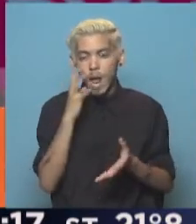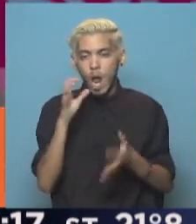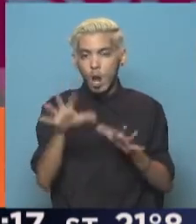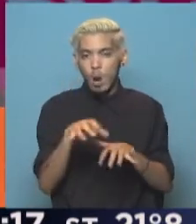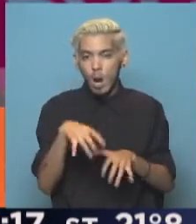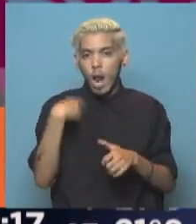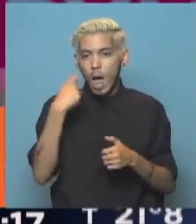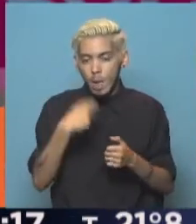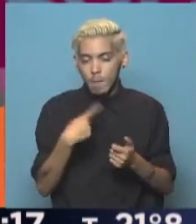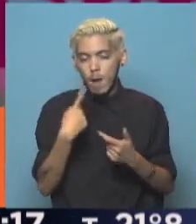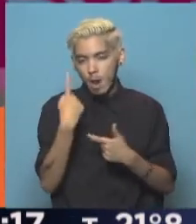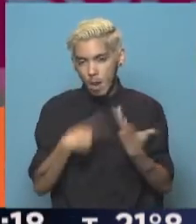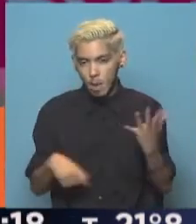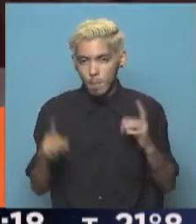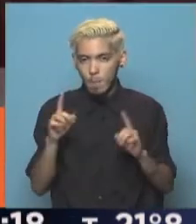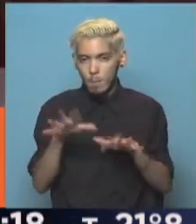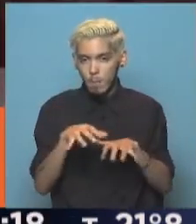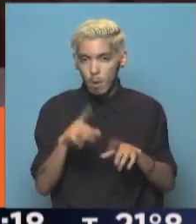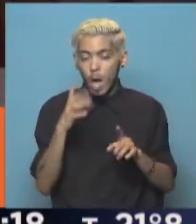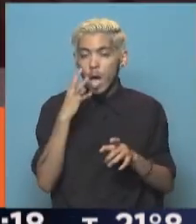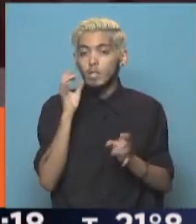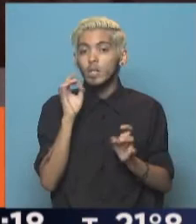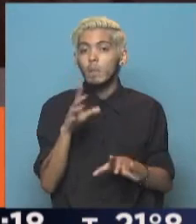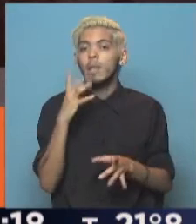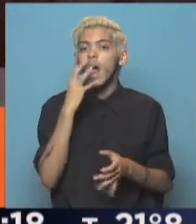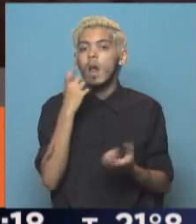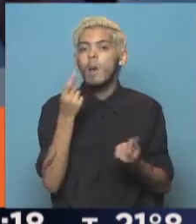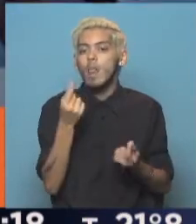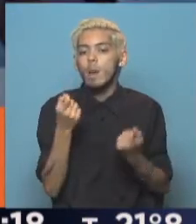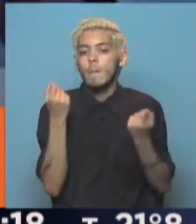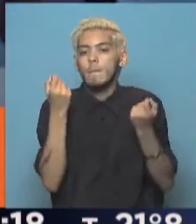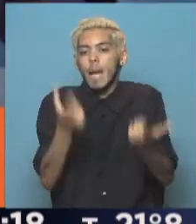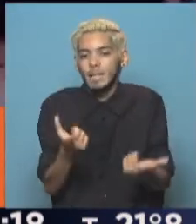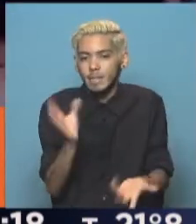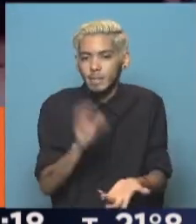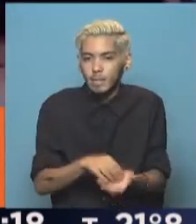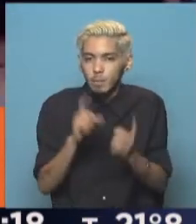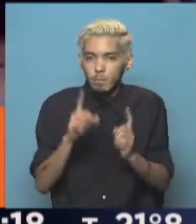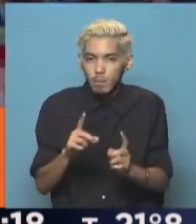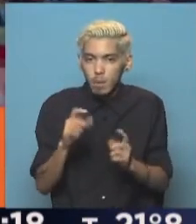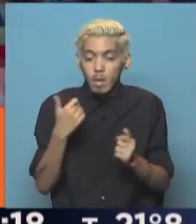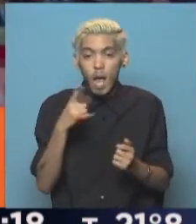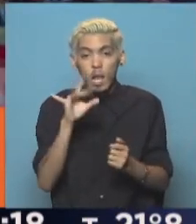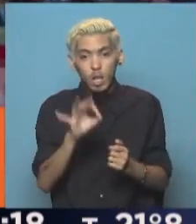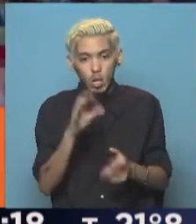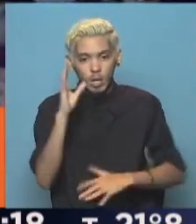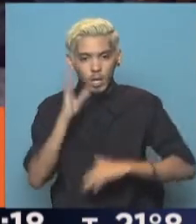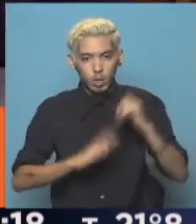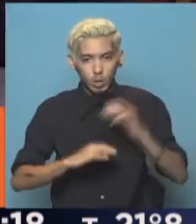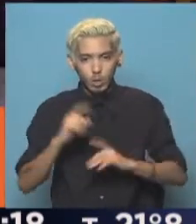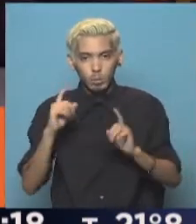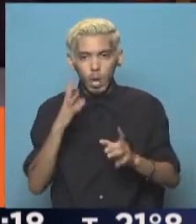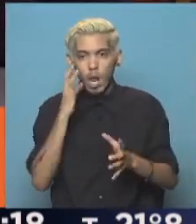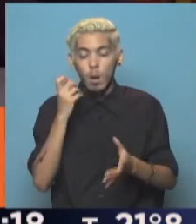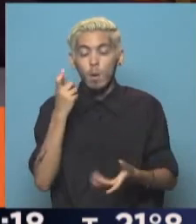agroindustrial salvo que esté haciendo un agregado de valor a la producción o sea que si aldo está construyendo el galpón en el marco